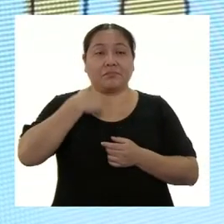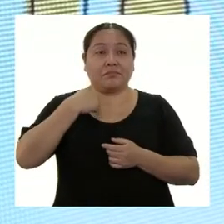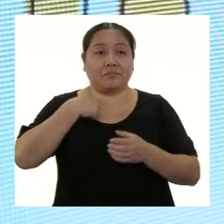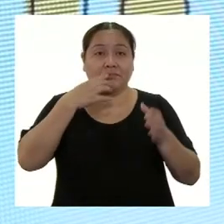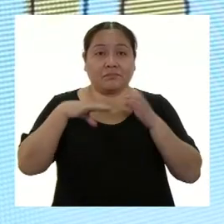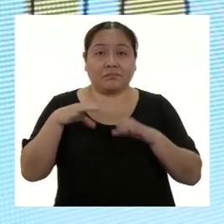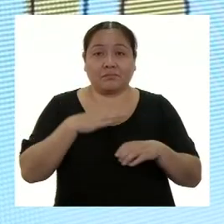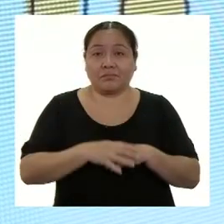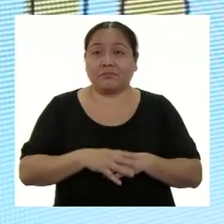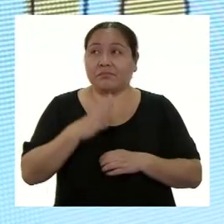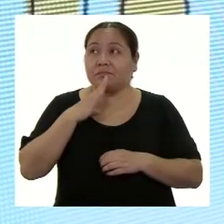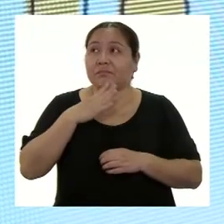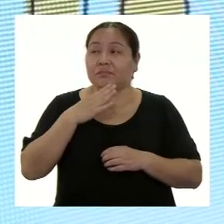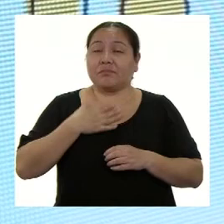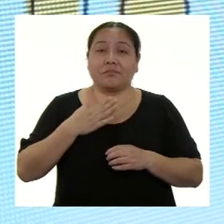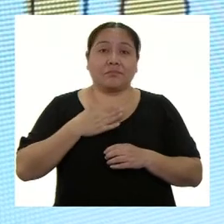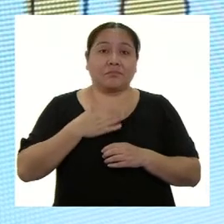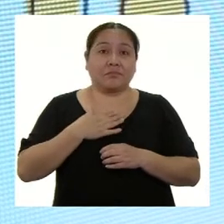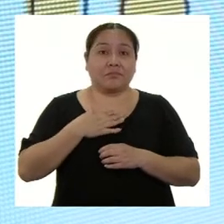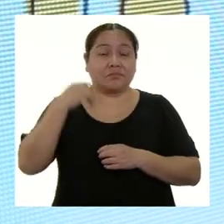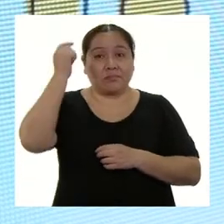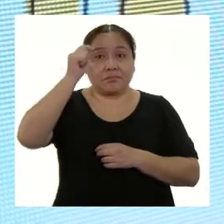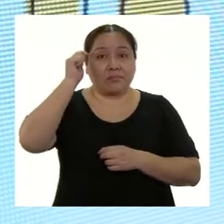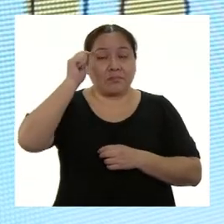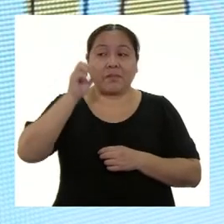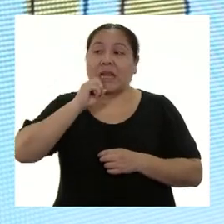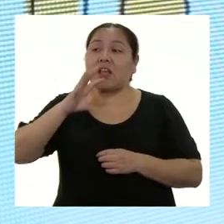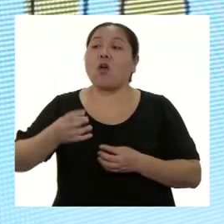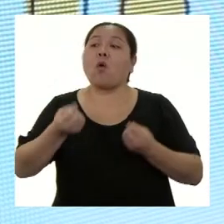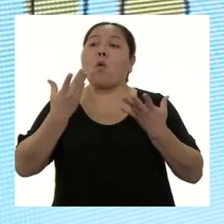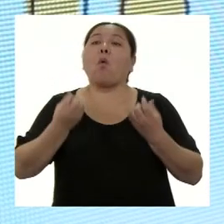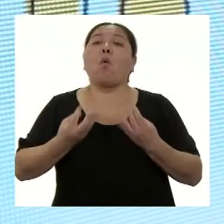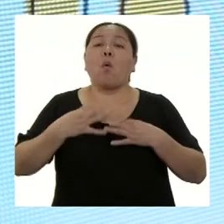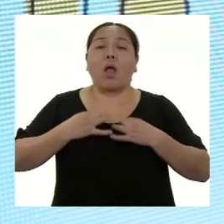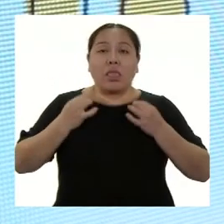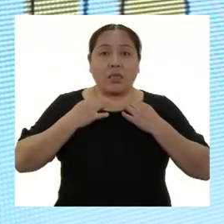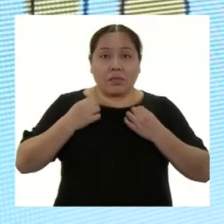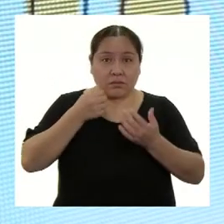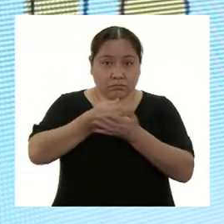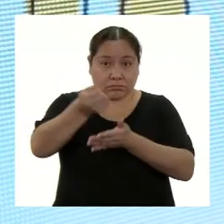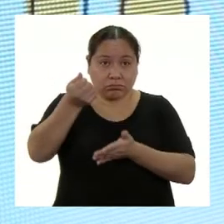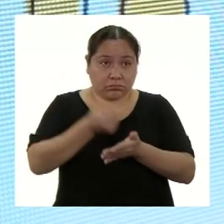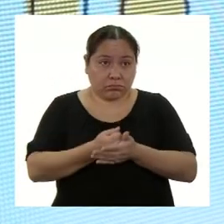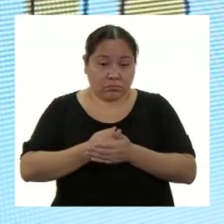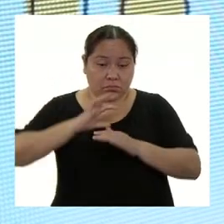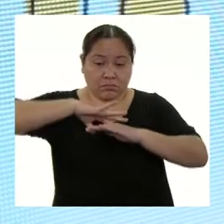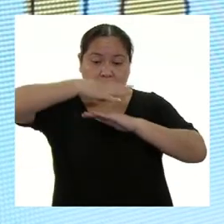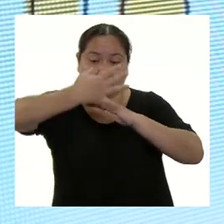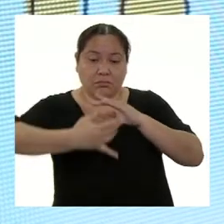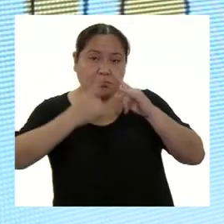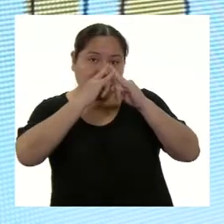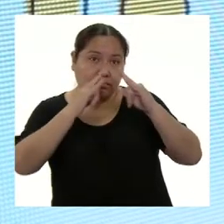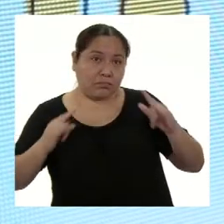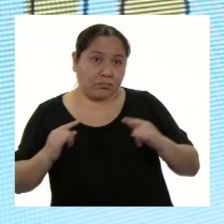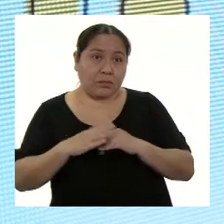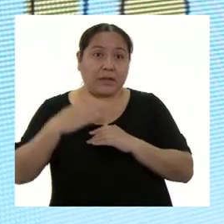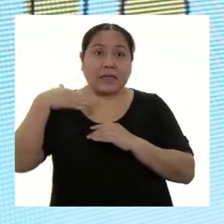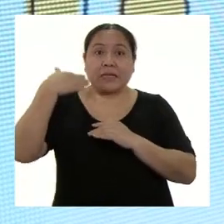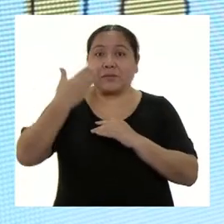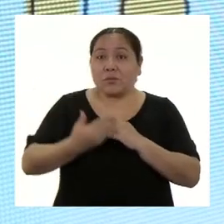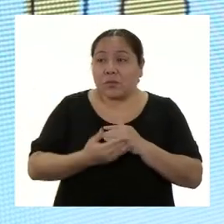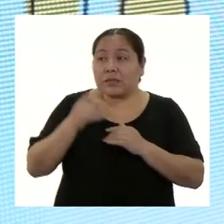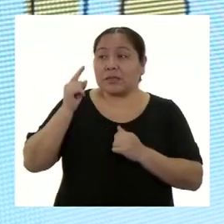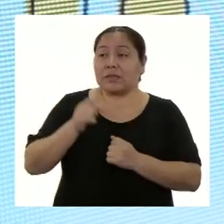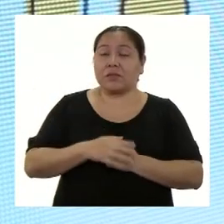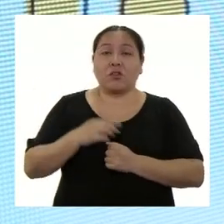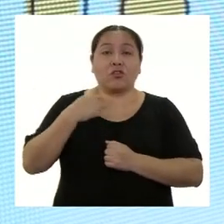hacer es hablar con mi tío para decirle cuánta tela más o menos debe comprar para cubrir la carpa. Y después de